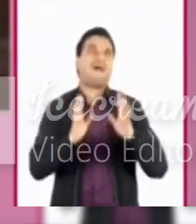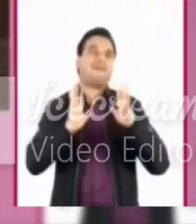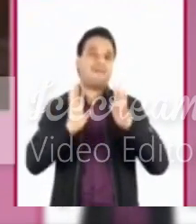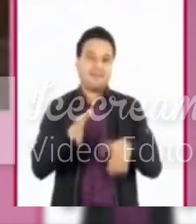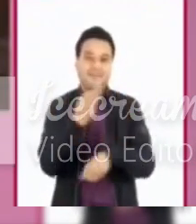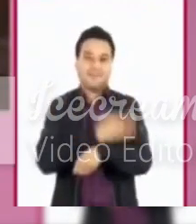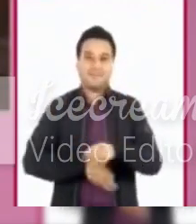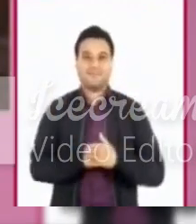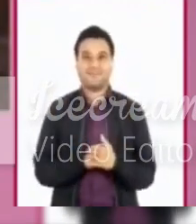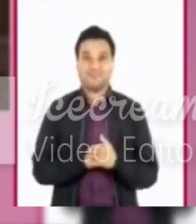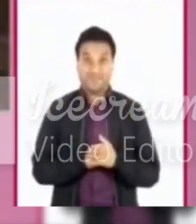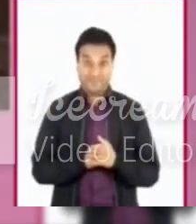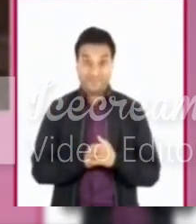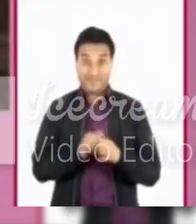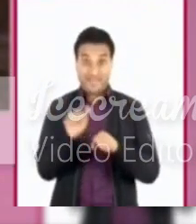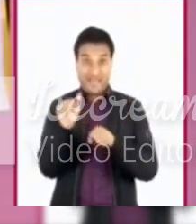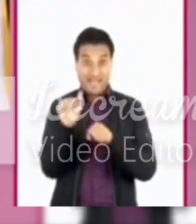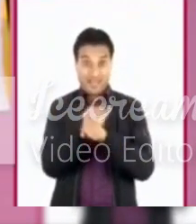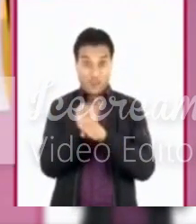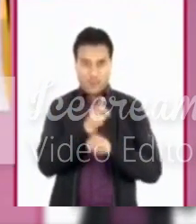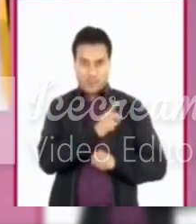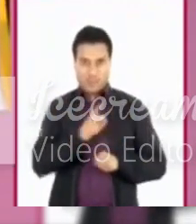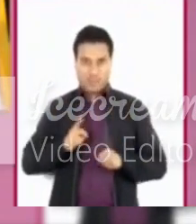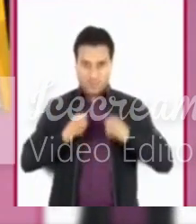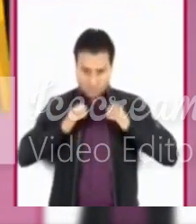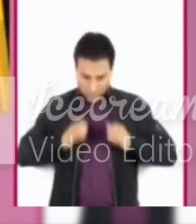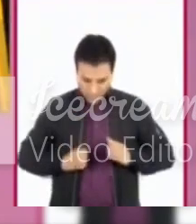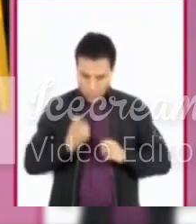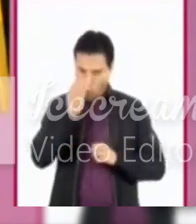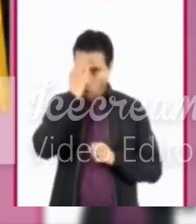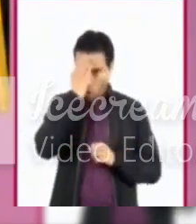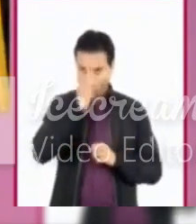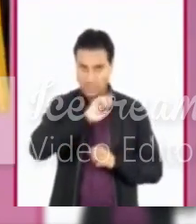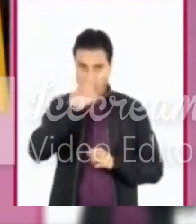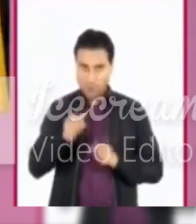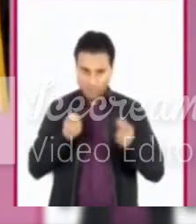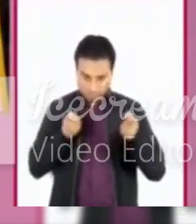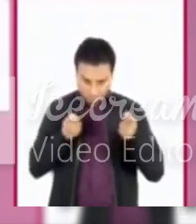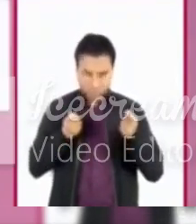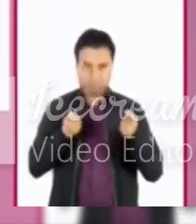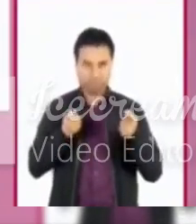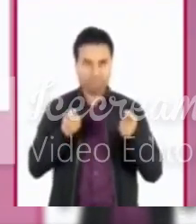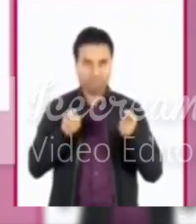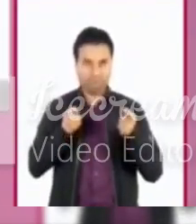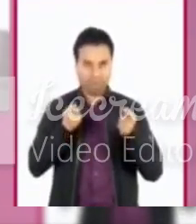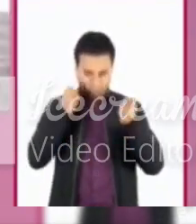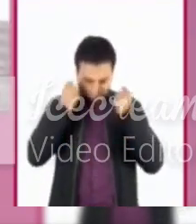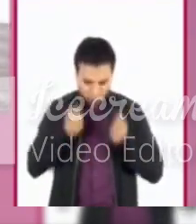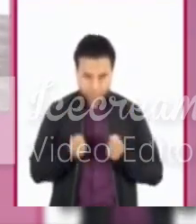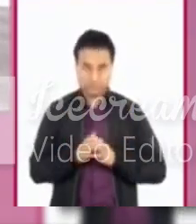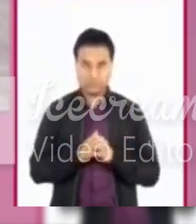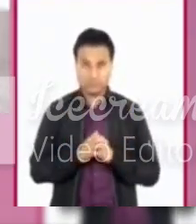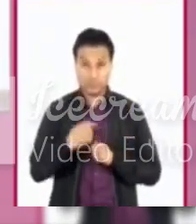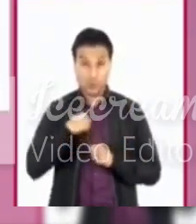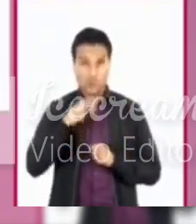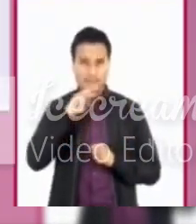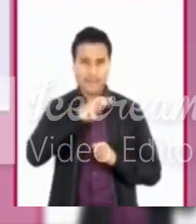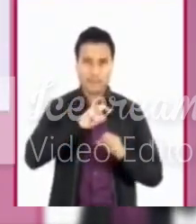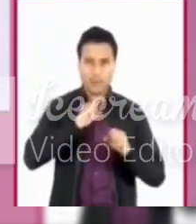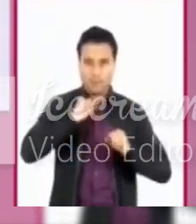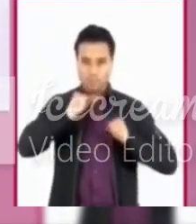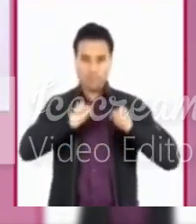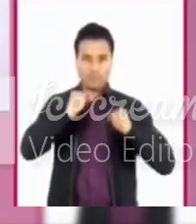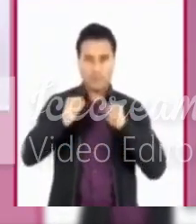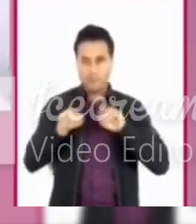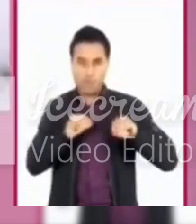debe saber manejar su cuerpo con destreza y orientarse rápidamente. Cuanto más rápido es el ritmo,